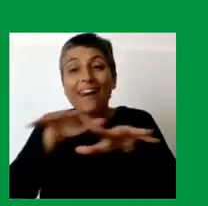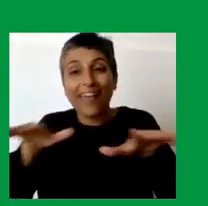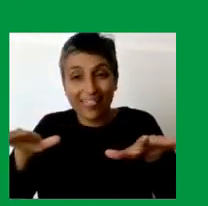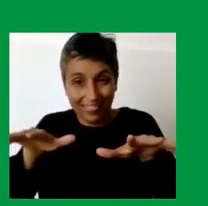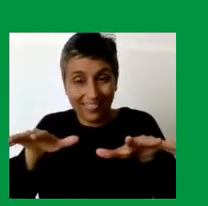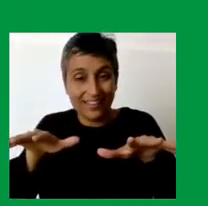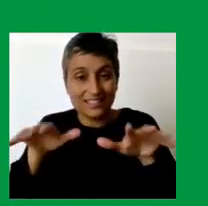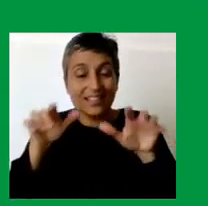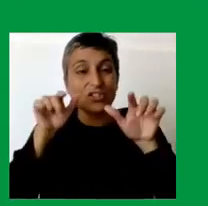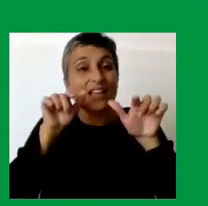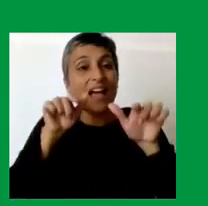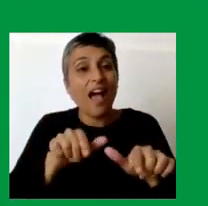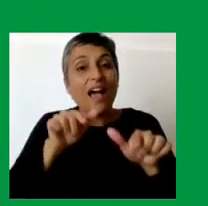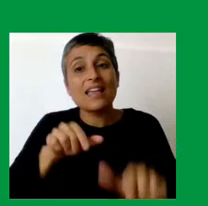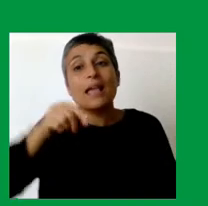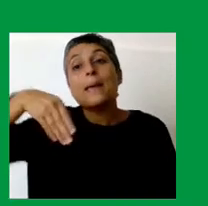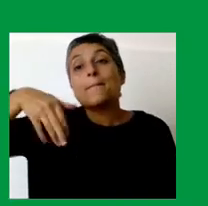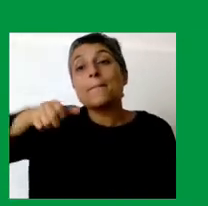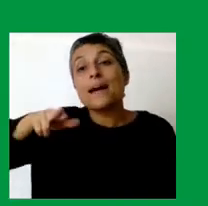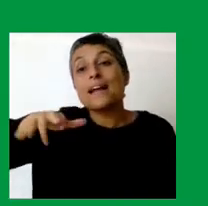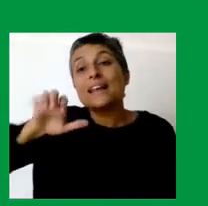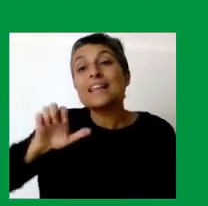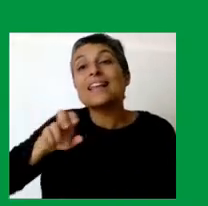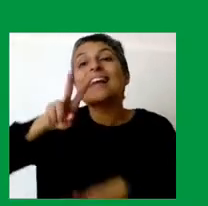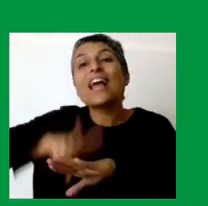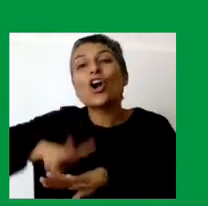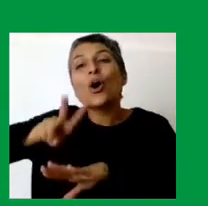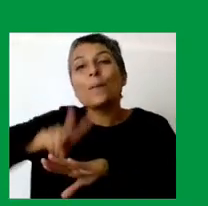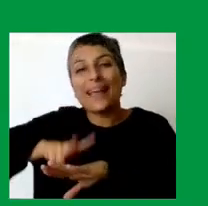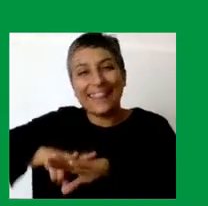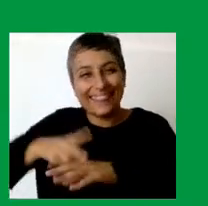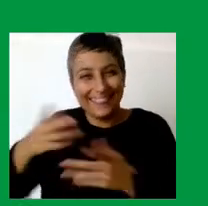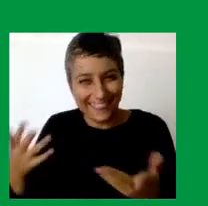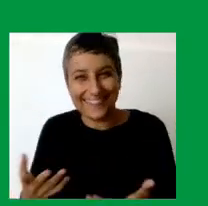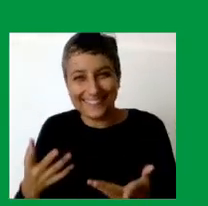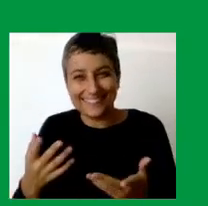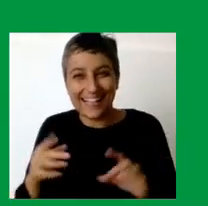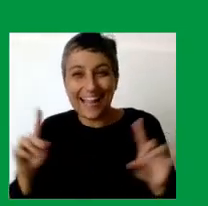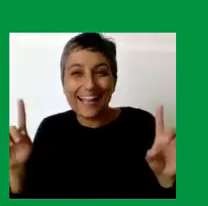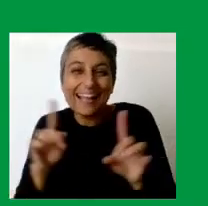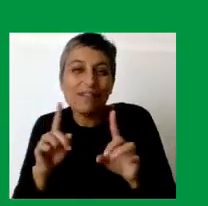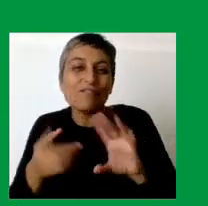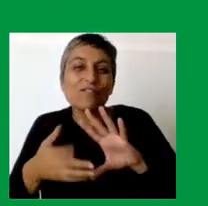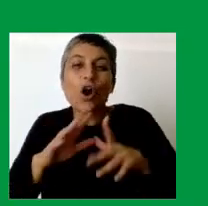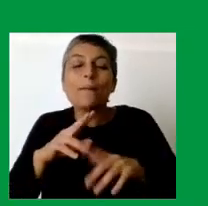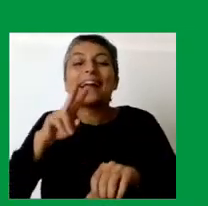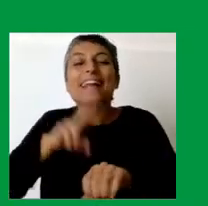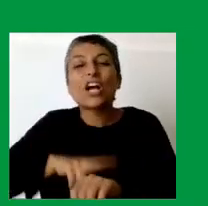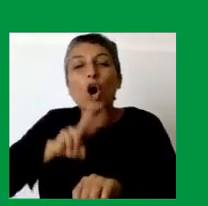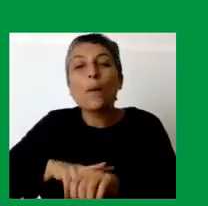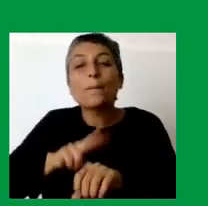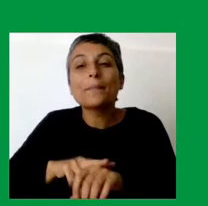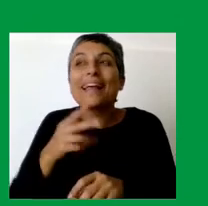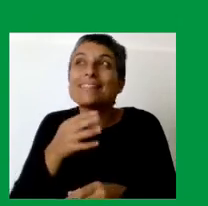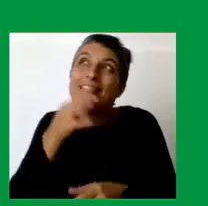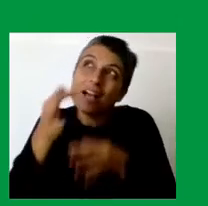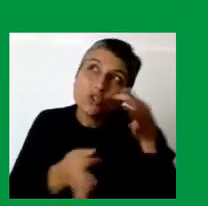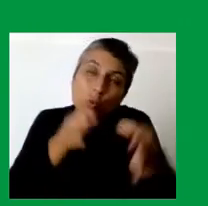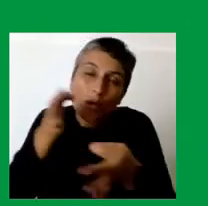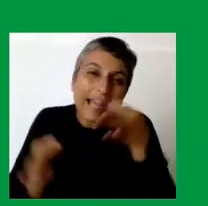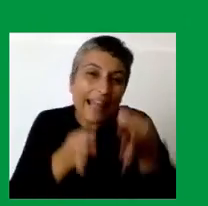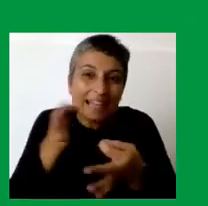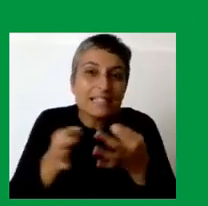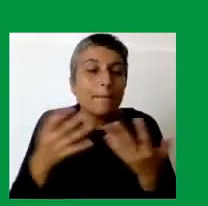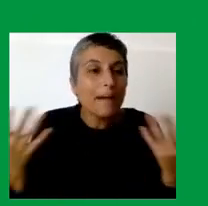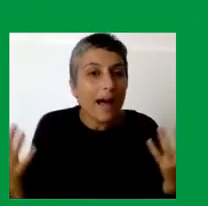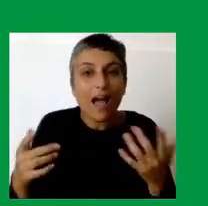Curie en el podcast hace recomendaciones, por ejemplo. Bueno, aquí está la descripción del episodio, hace recomendaciones de sugerencias para